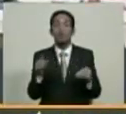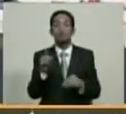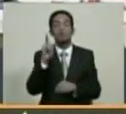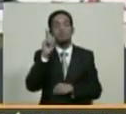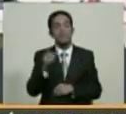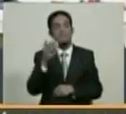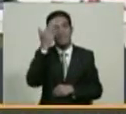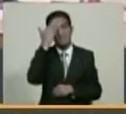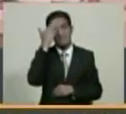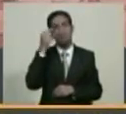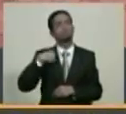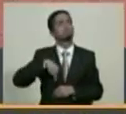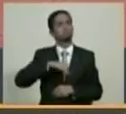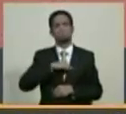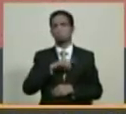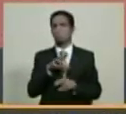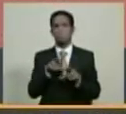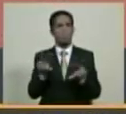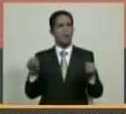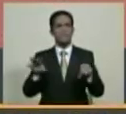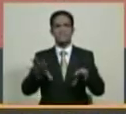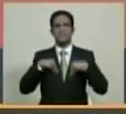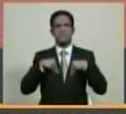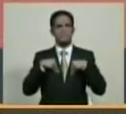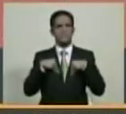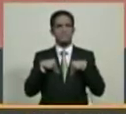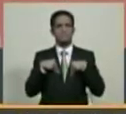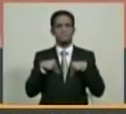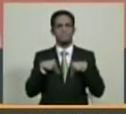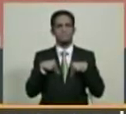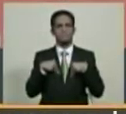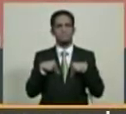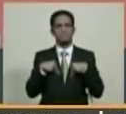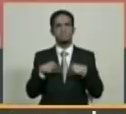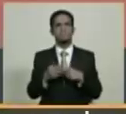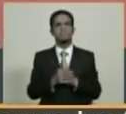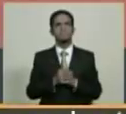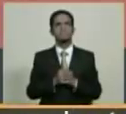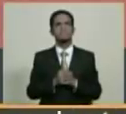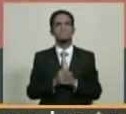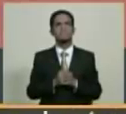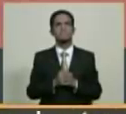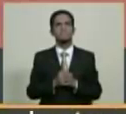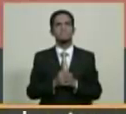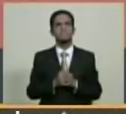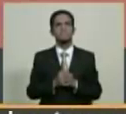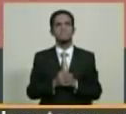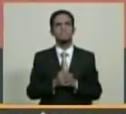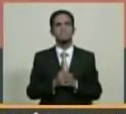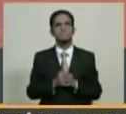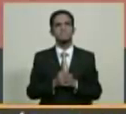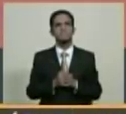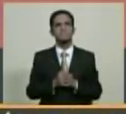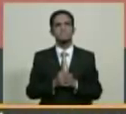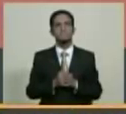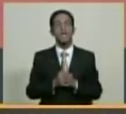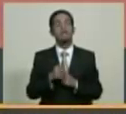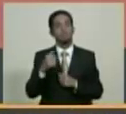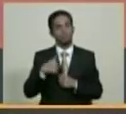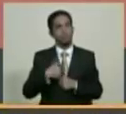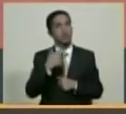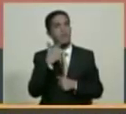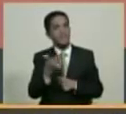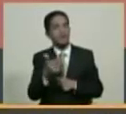aceptaremos y actuaremos conforme a lo establecido en las leyes de la República. Simplemente dejo el comentario porque de